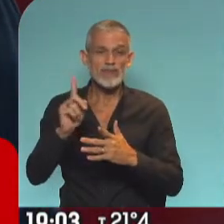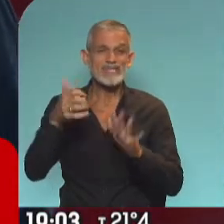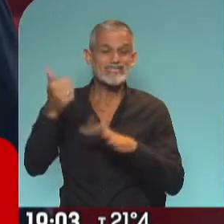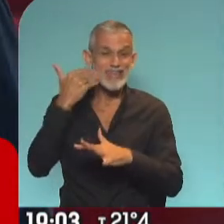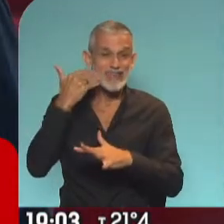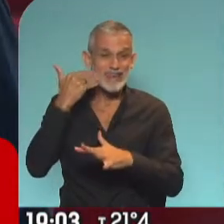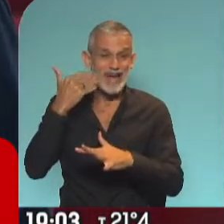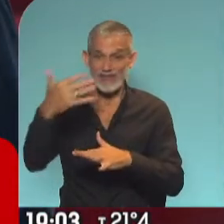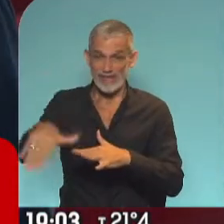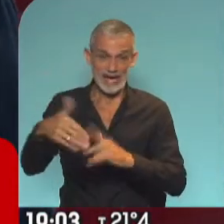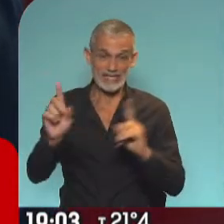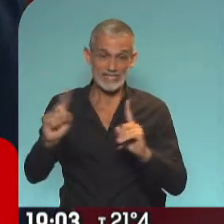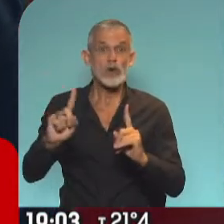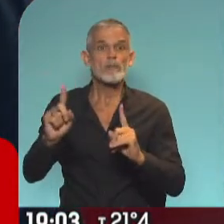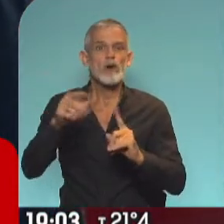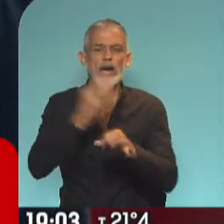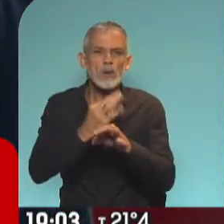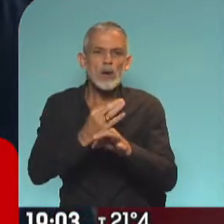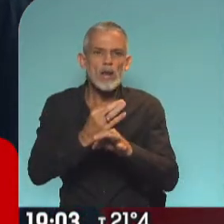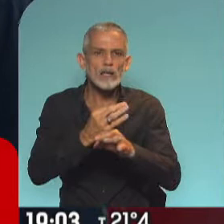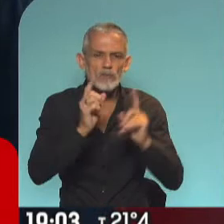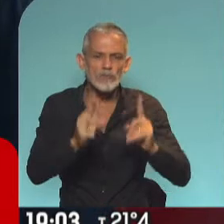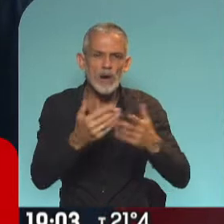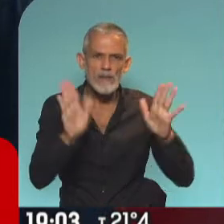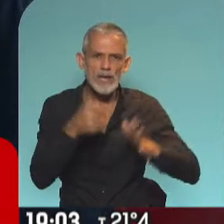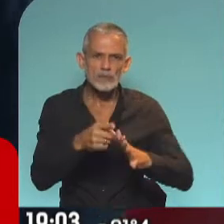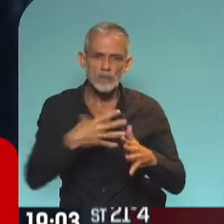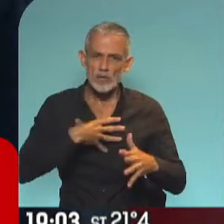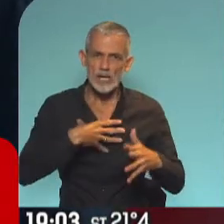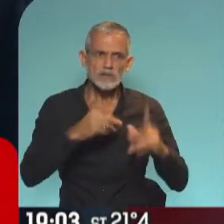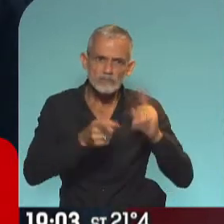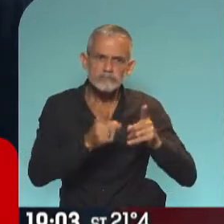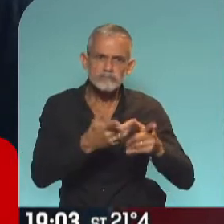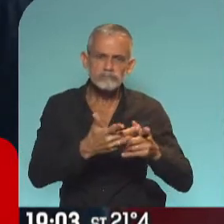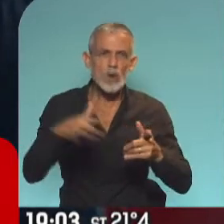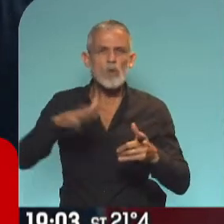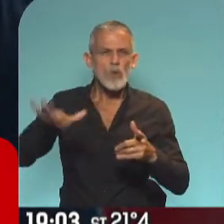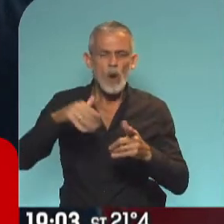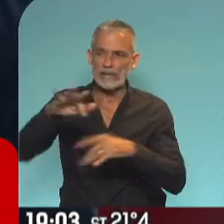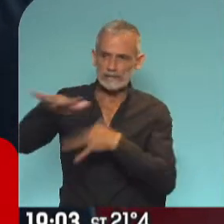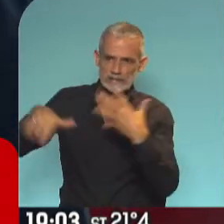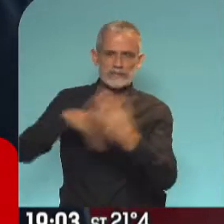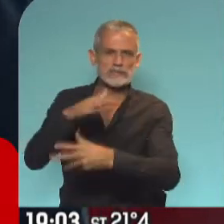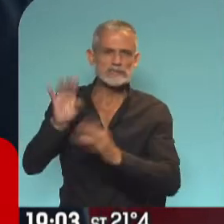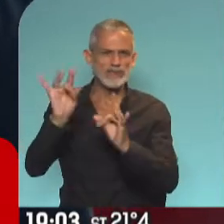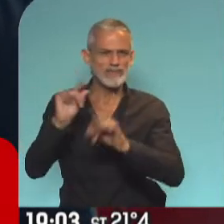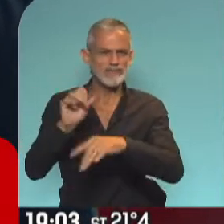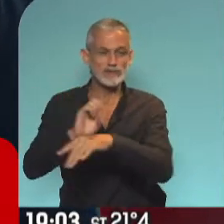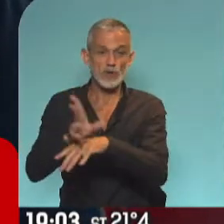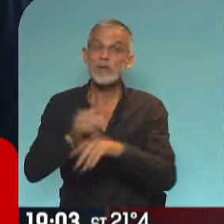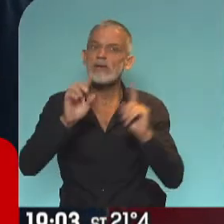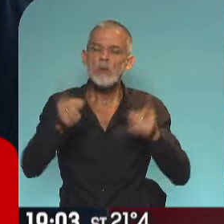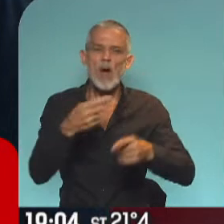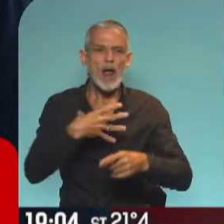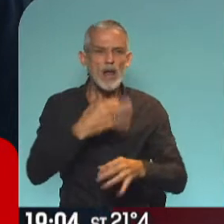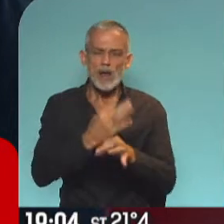la tarde a la calle, pero no han cortado las clases. Aún en lugares donde se ha complicado la situación, no han suspendido